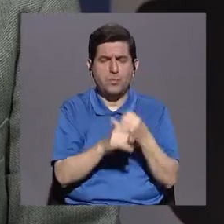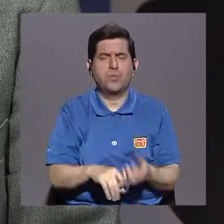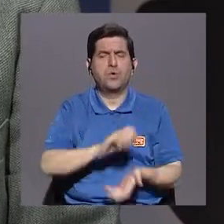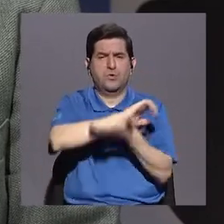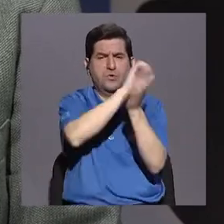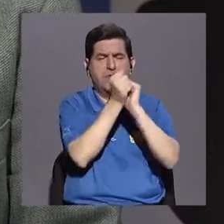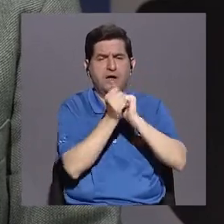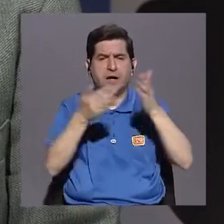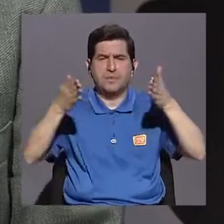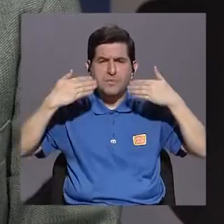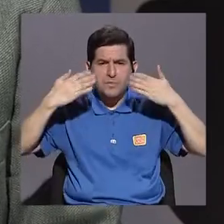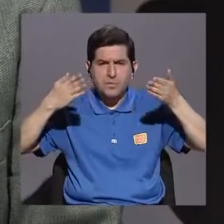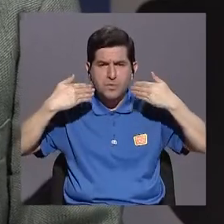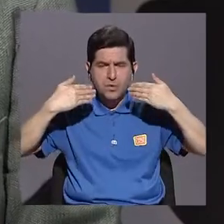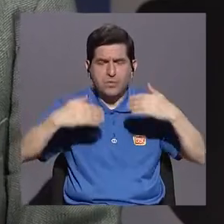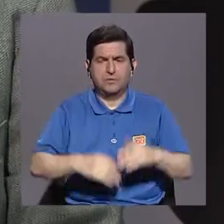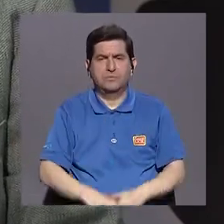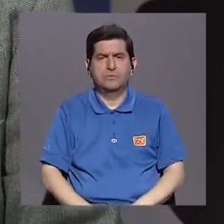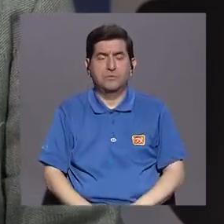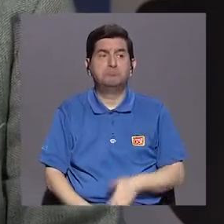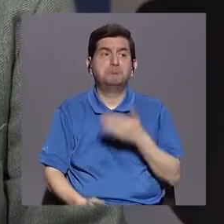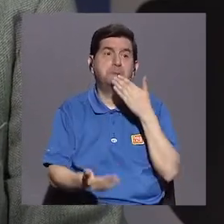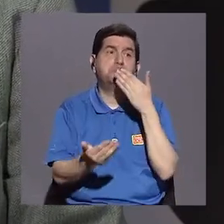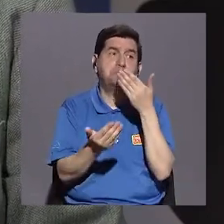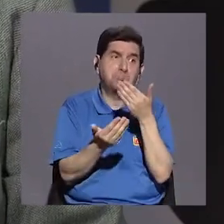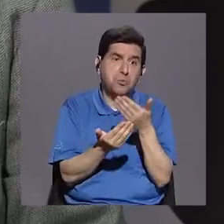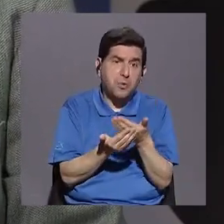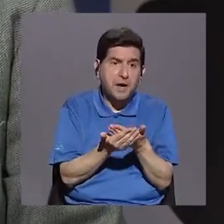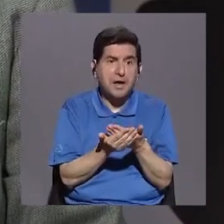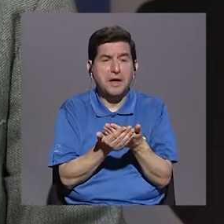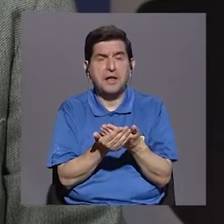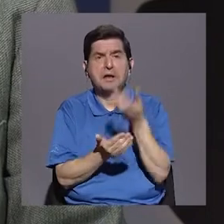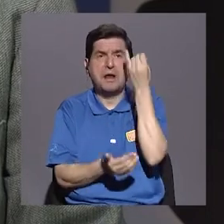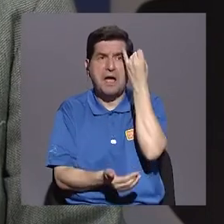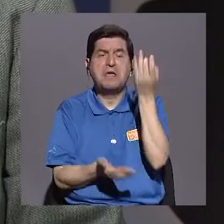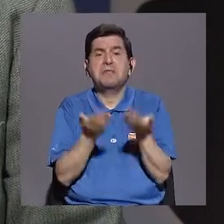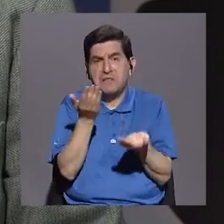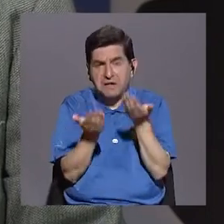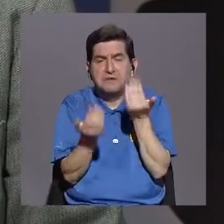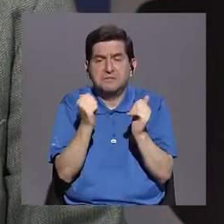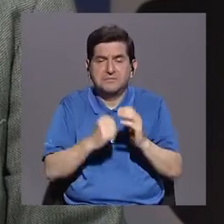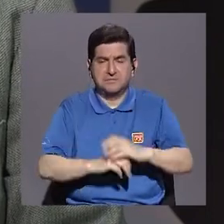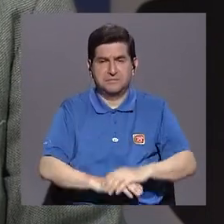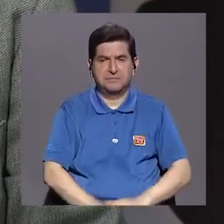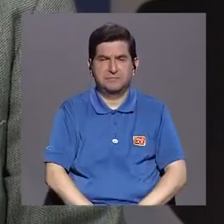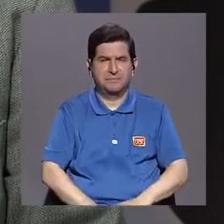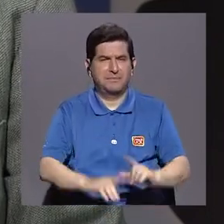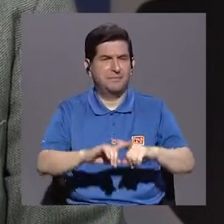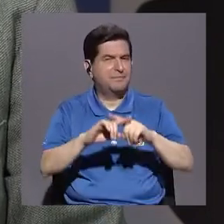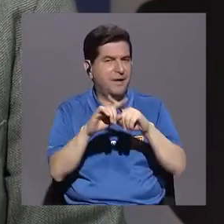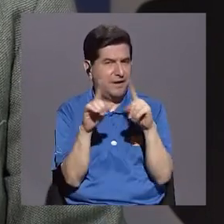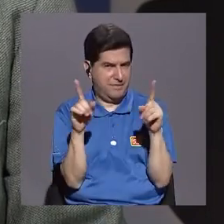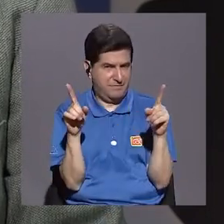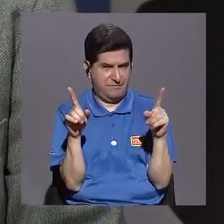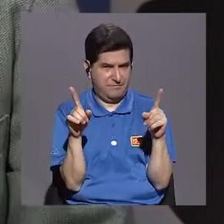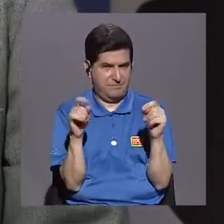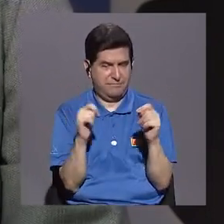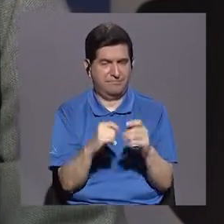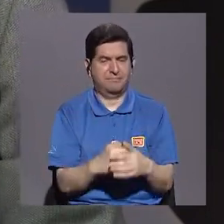climático debe ser una buena estimación pero